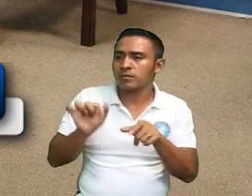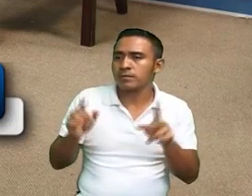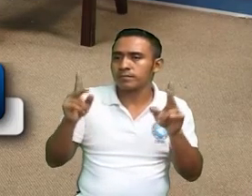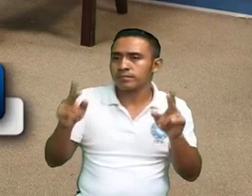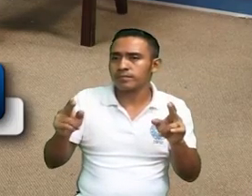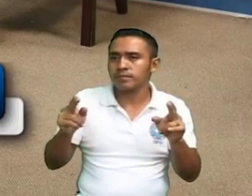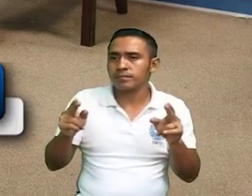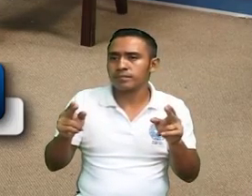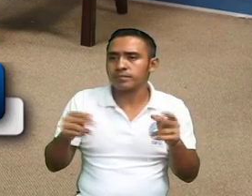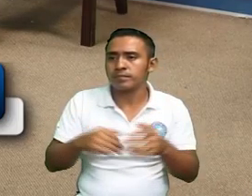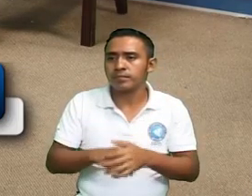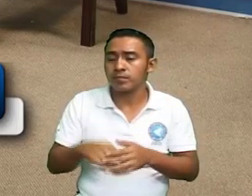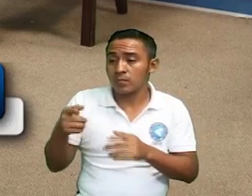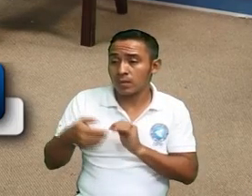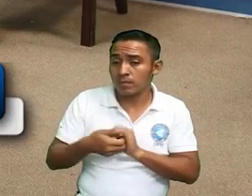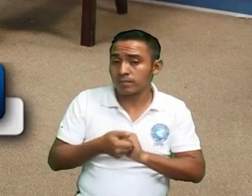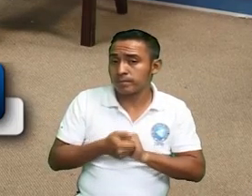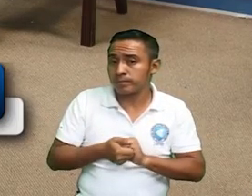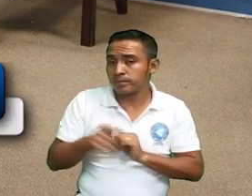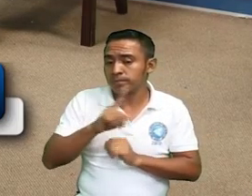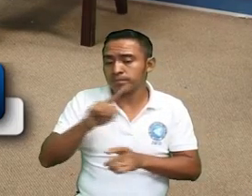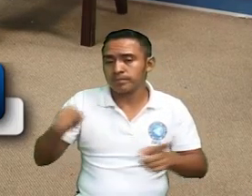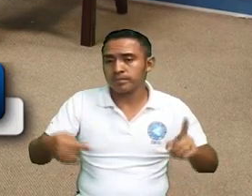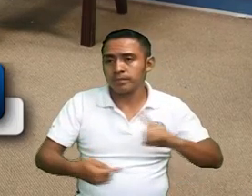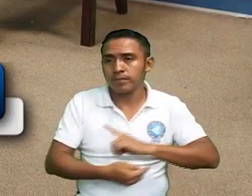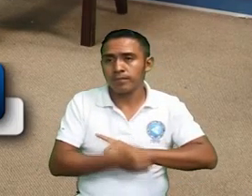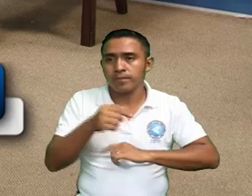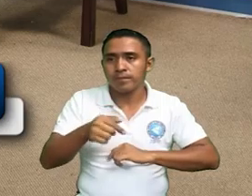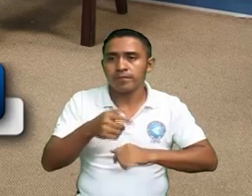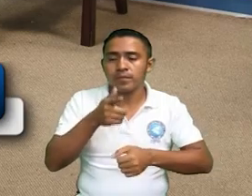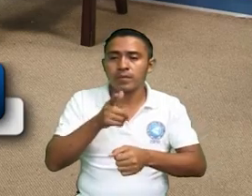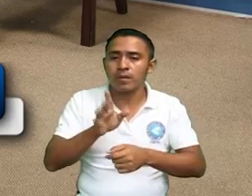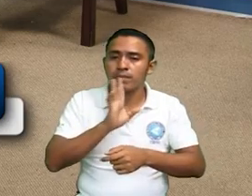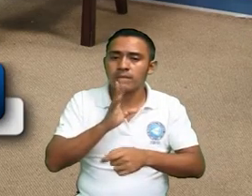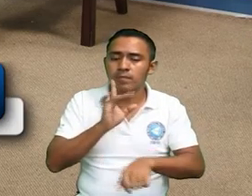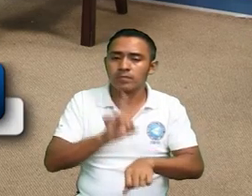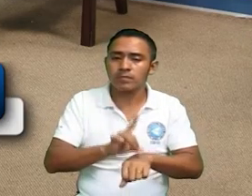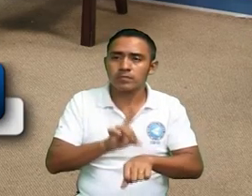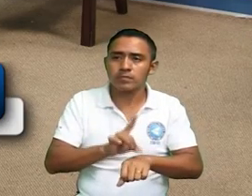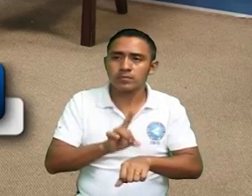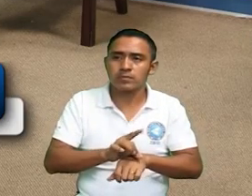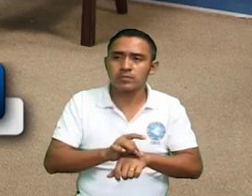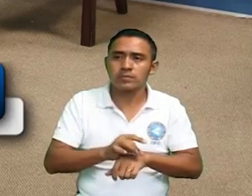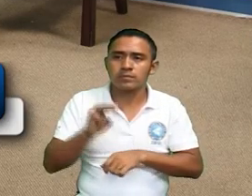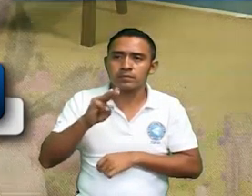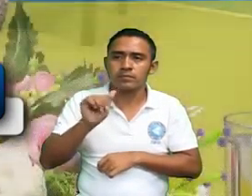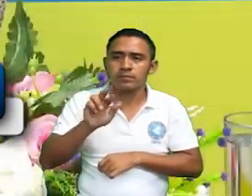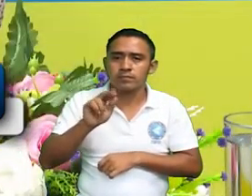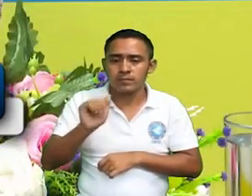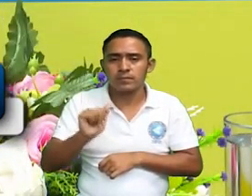pausa. Usted, amigo televidente, no le cambie de canal porque nos encontramos con la doctora María Otilia Gaitán, quien